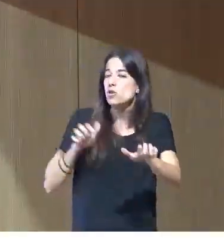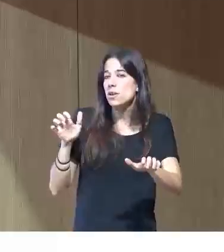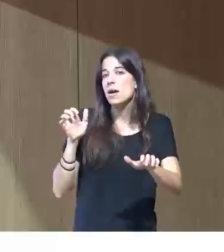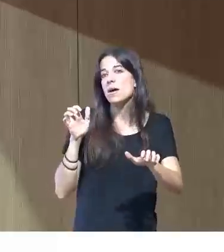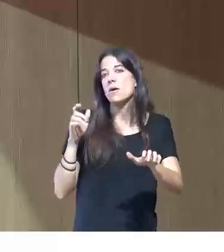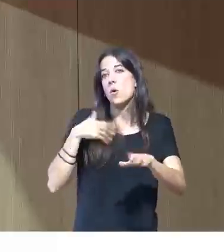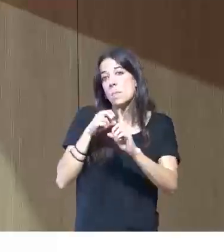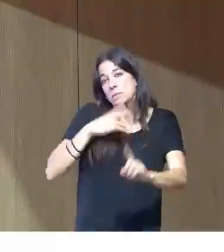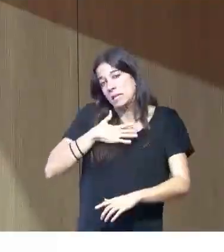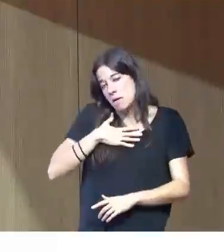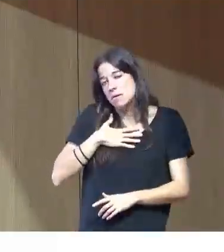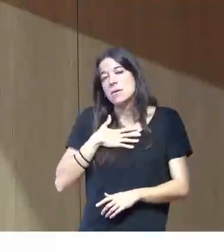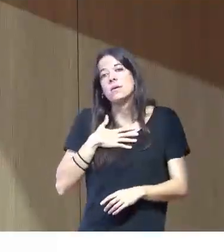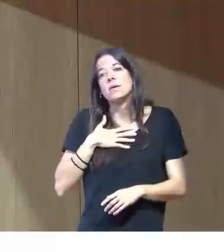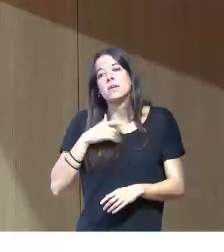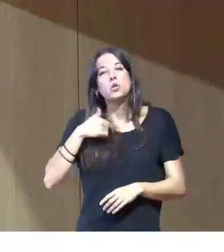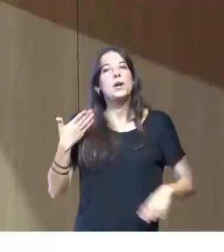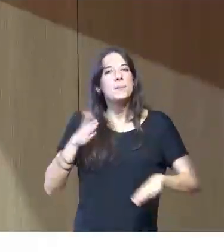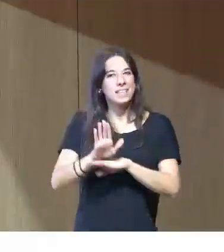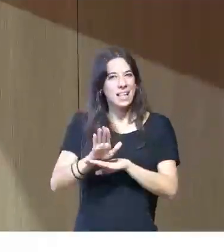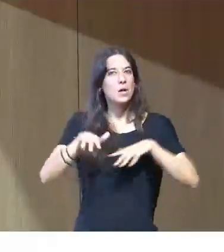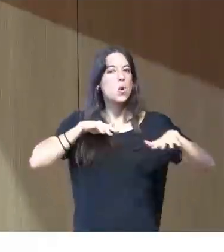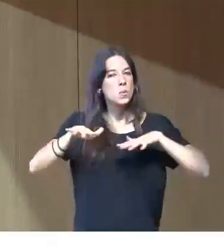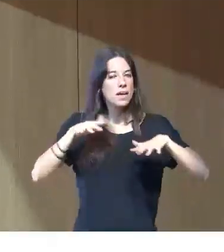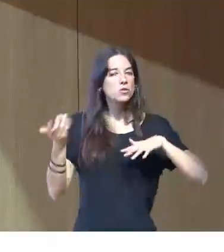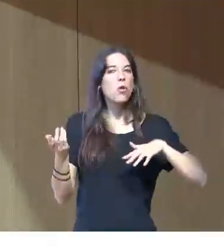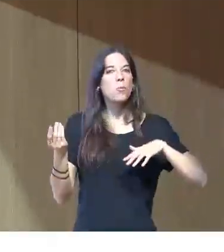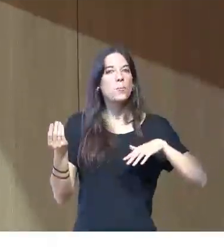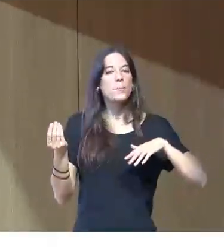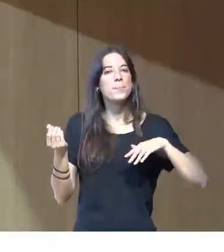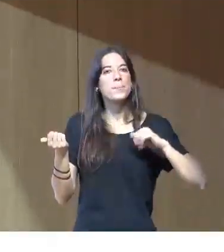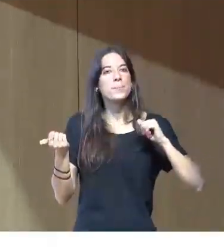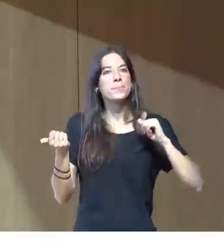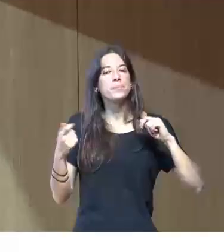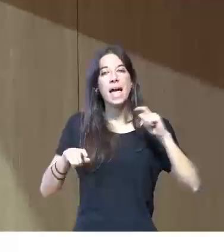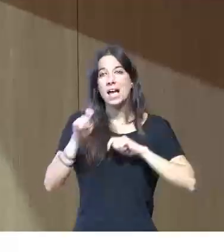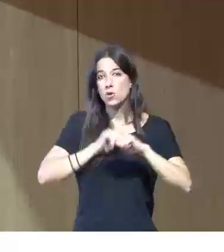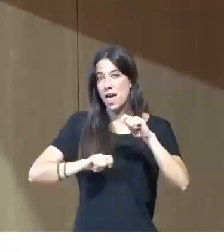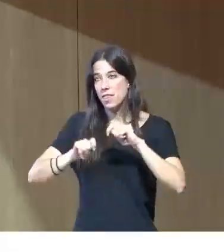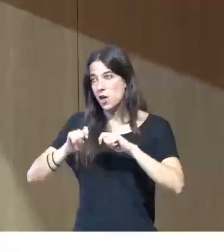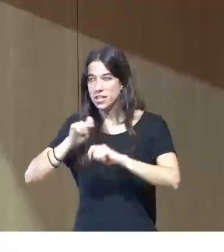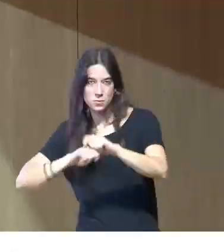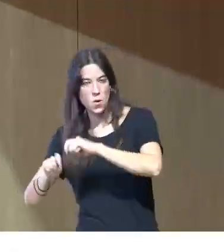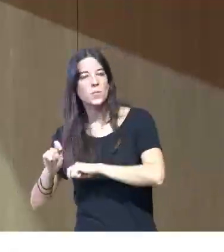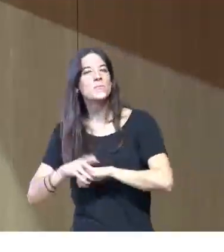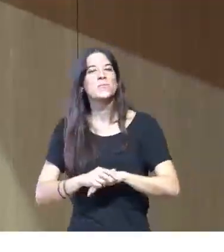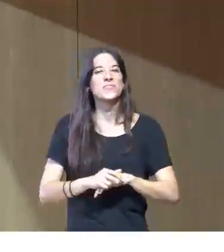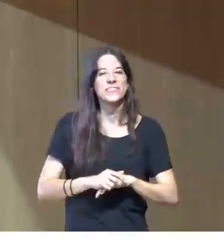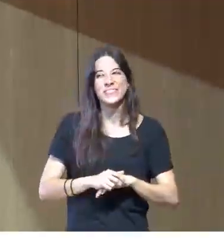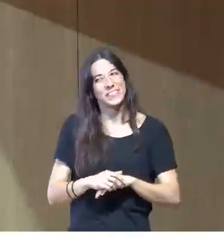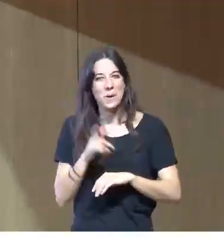mi perspectiva como representante del movimiento del asociacionismo